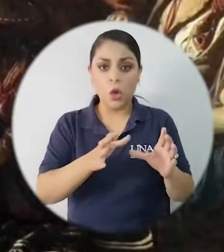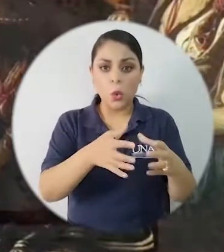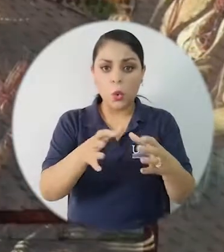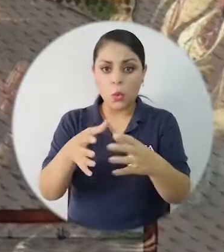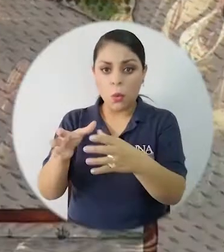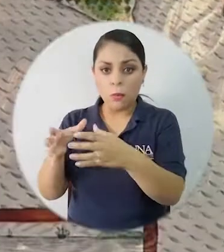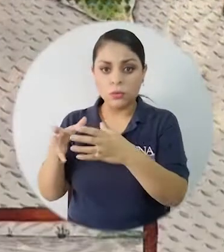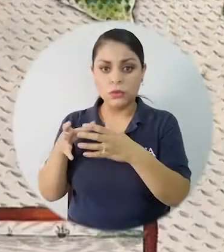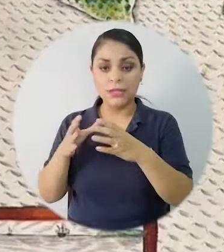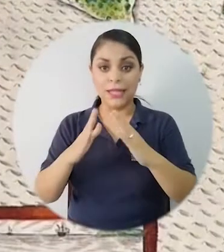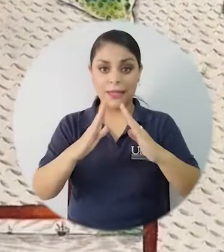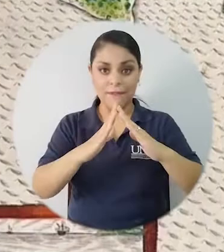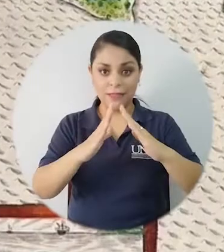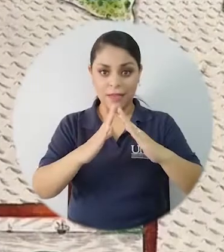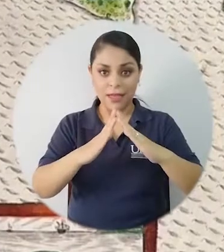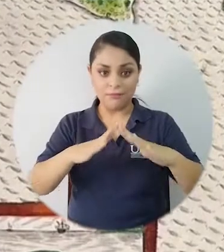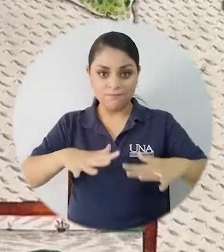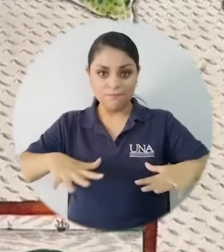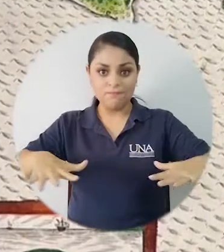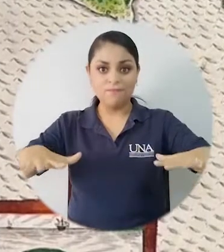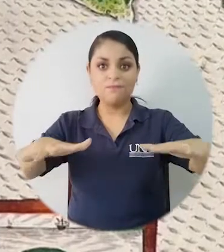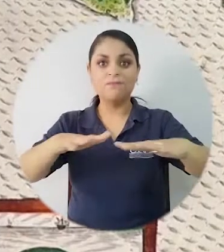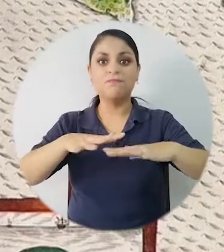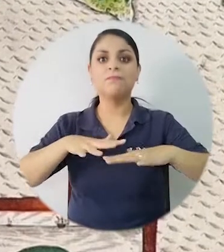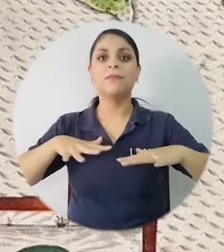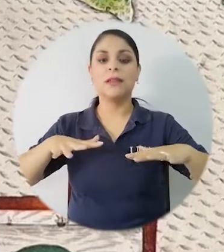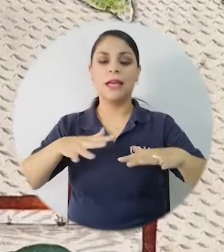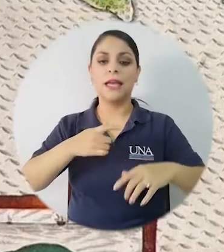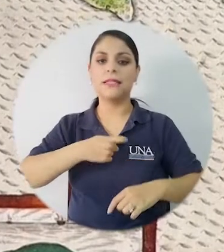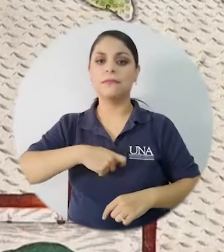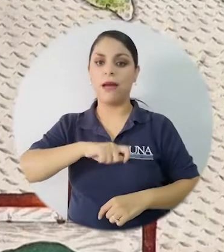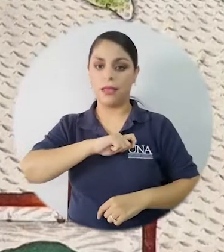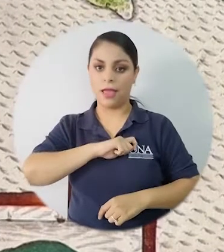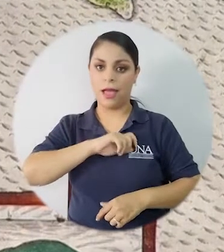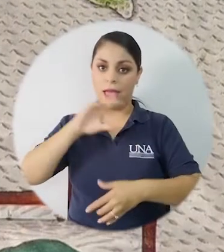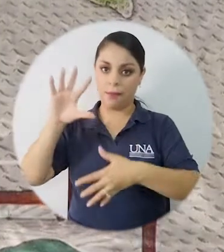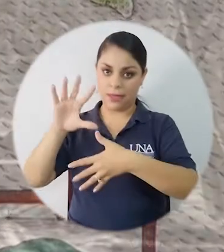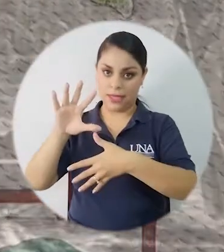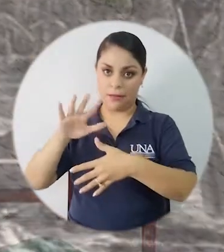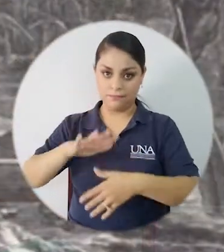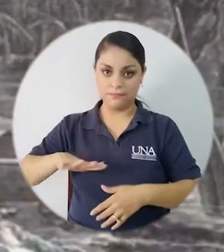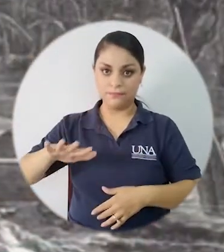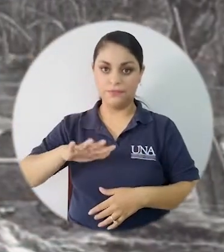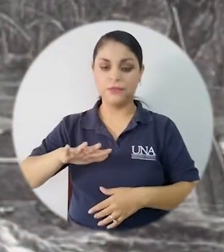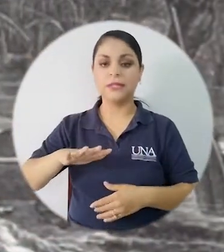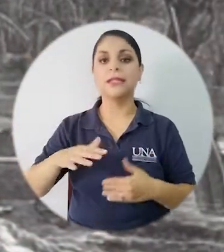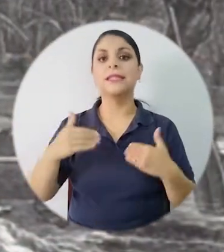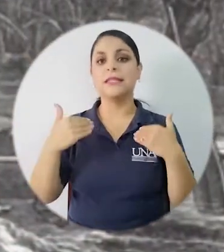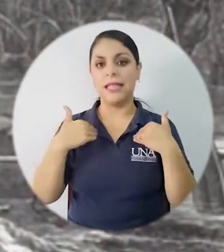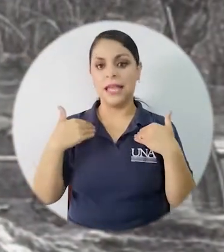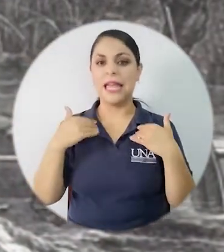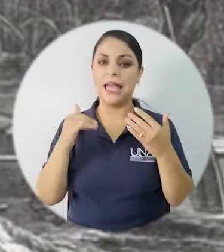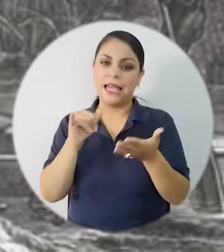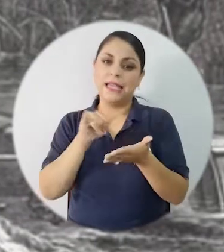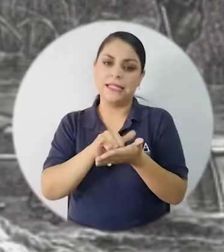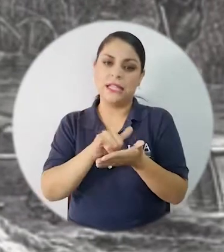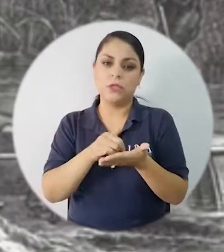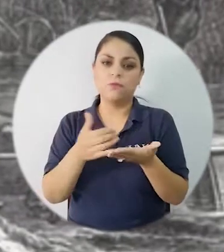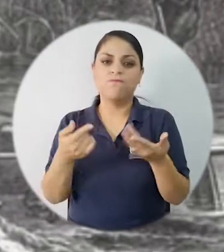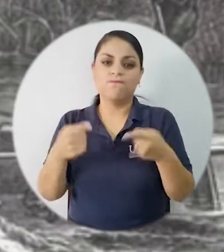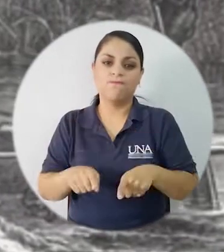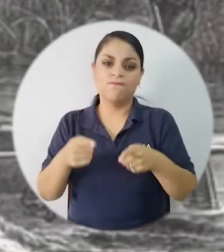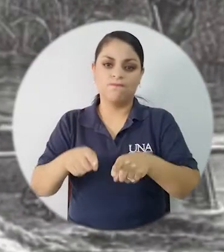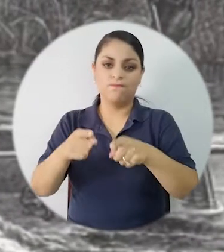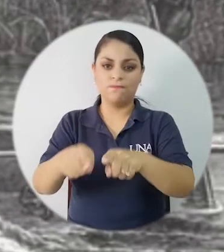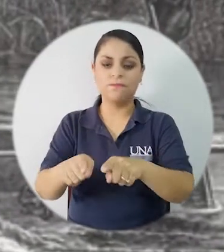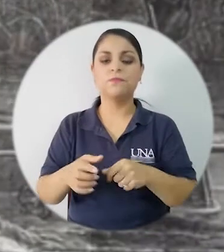grupos residentes en la extensión territorial que abarcaba el poderío de España en América presentan ante esas